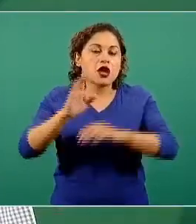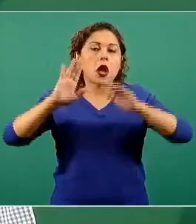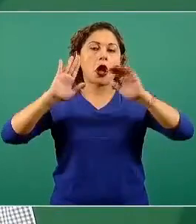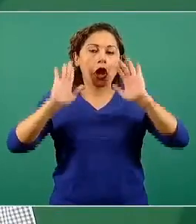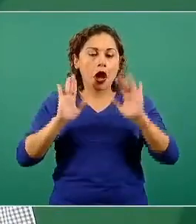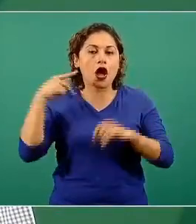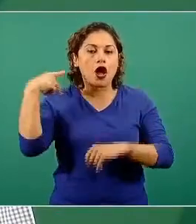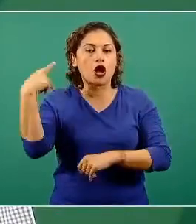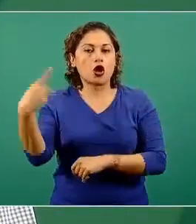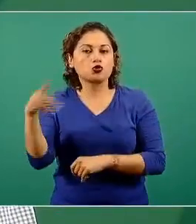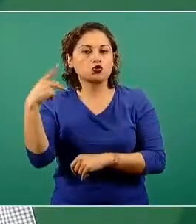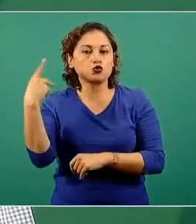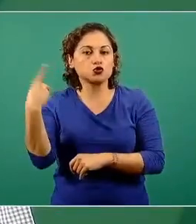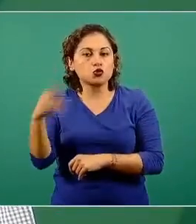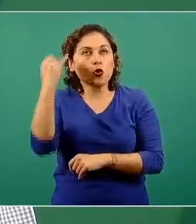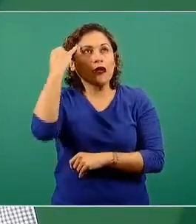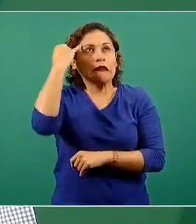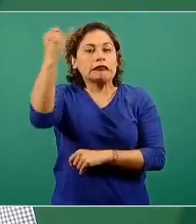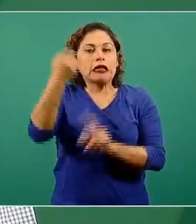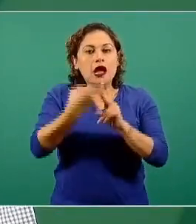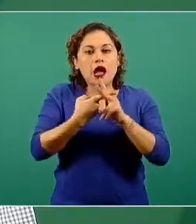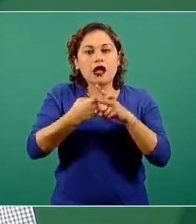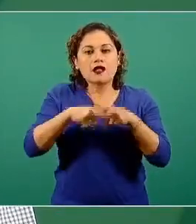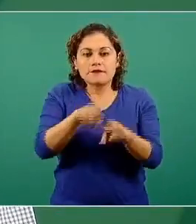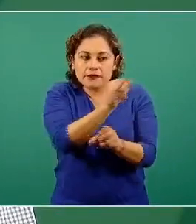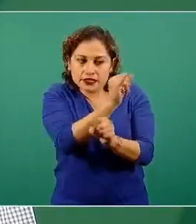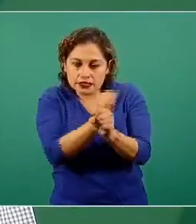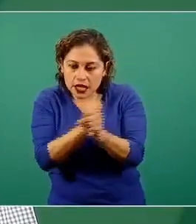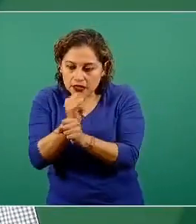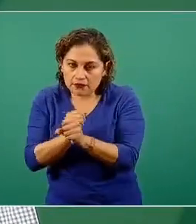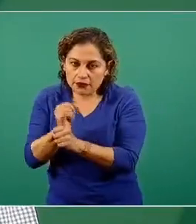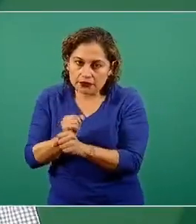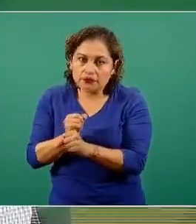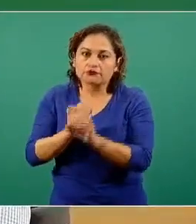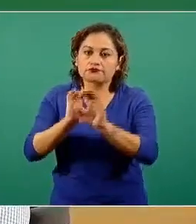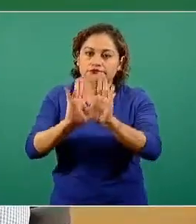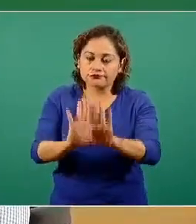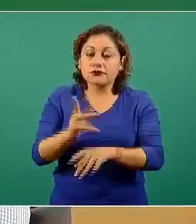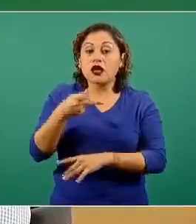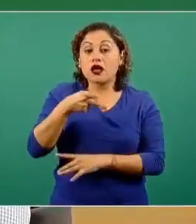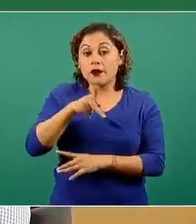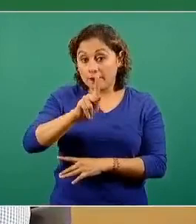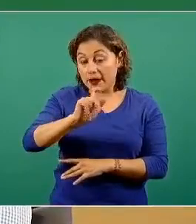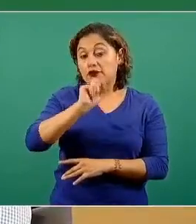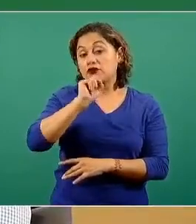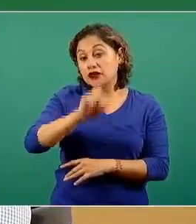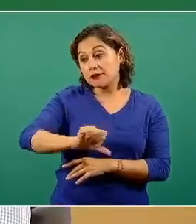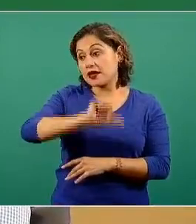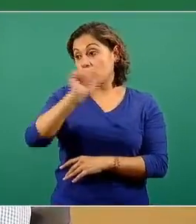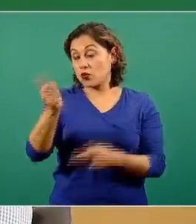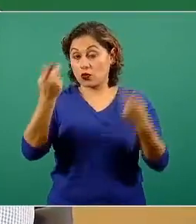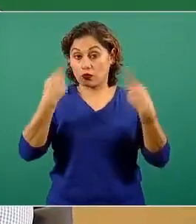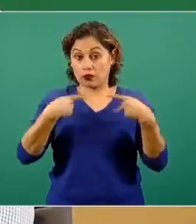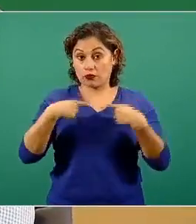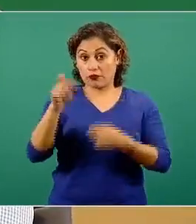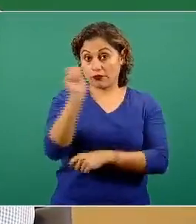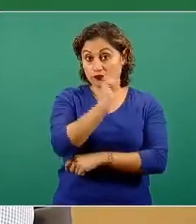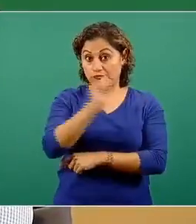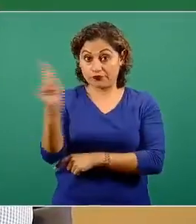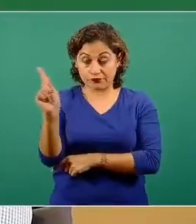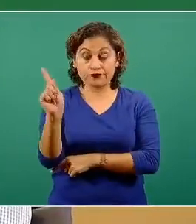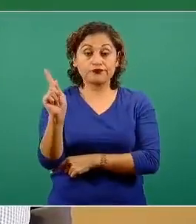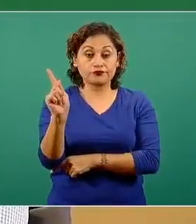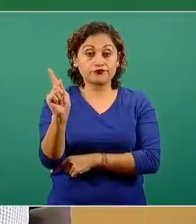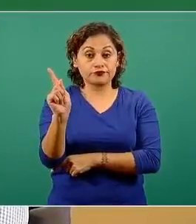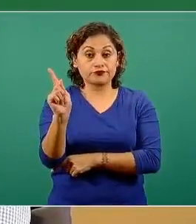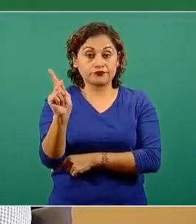marco de un primer ensayo. Sin embargo, y hay también posicionamientos de expertos clínicos, tenemos a las